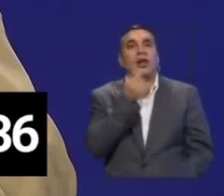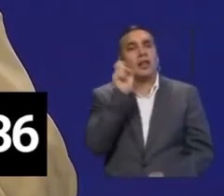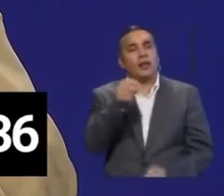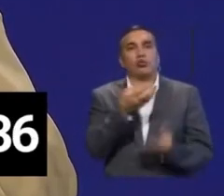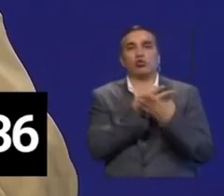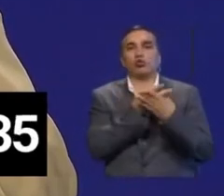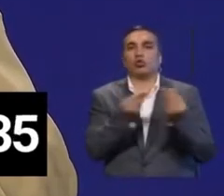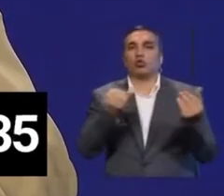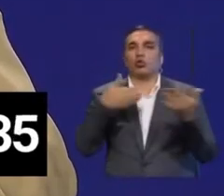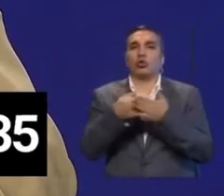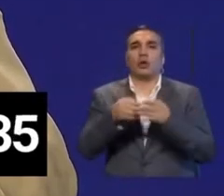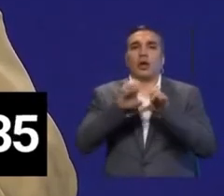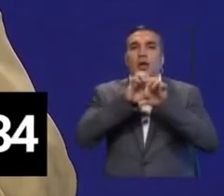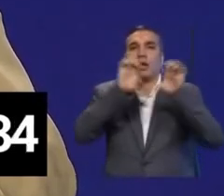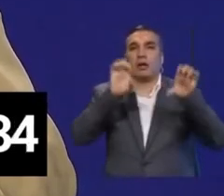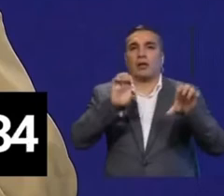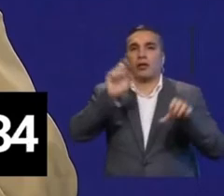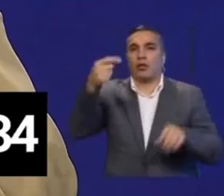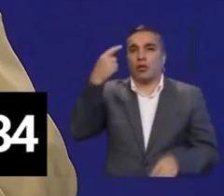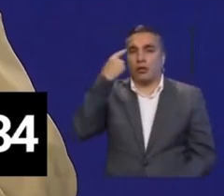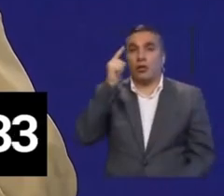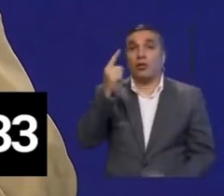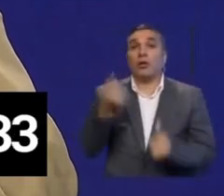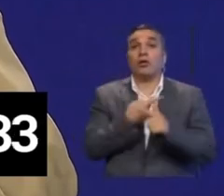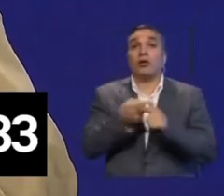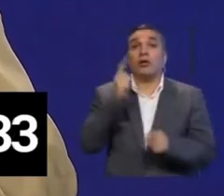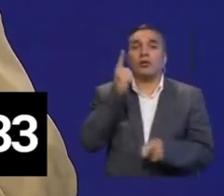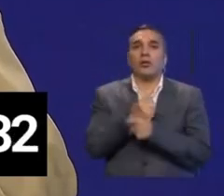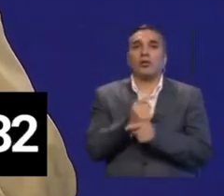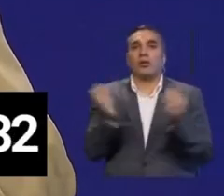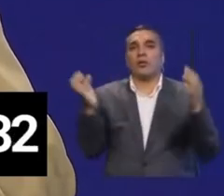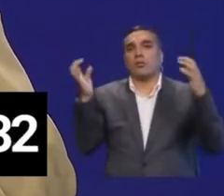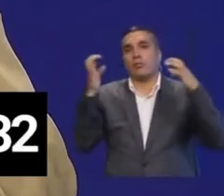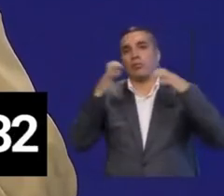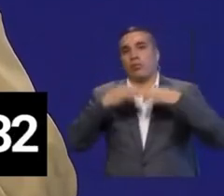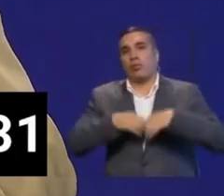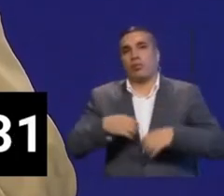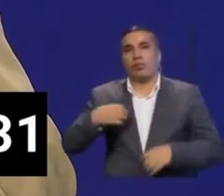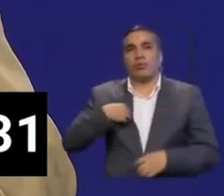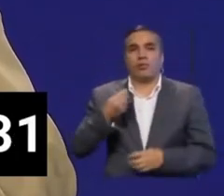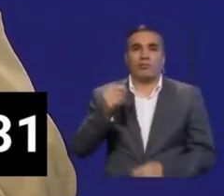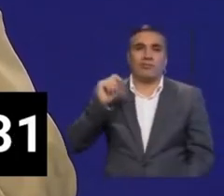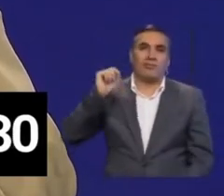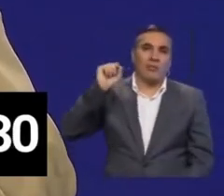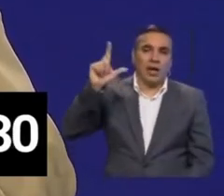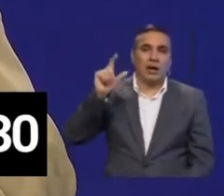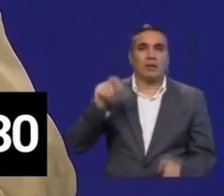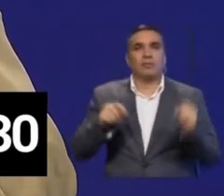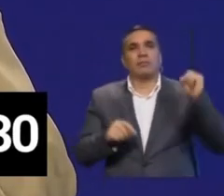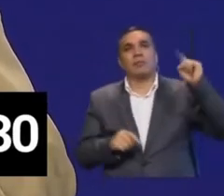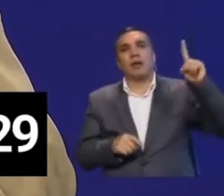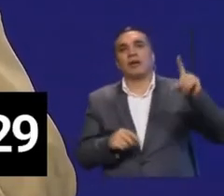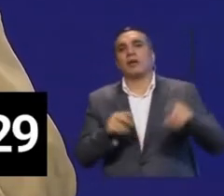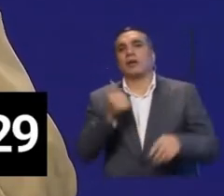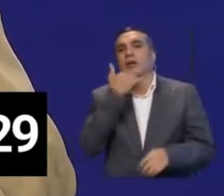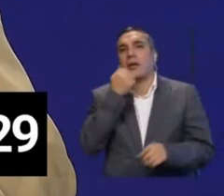las empresas del Estado. Eso es lo que nos ha traído las desgracias. Tenemos costos altísimos, no